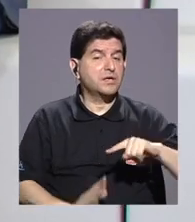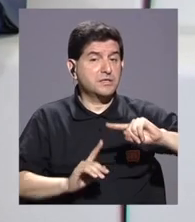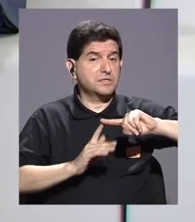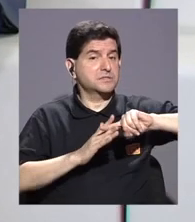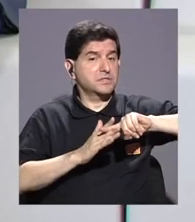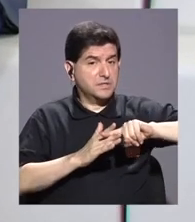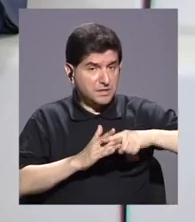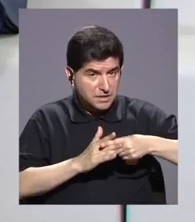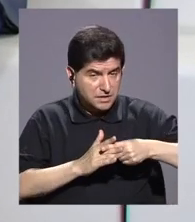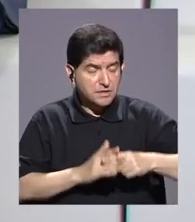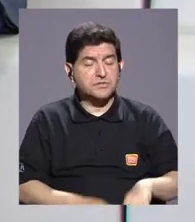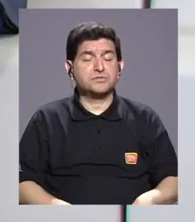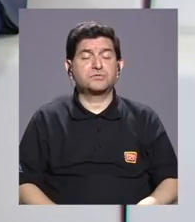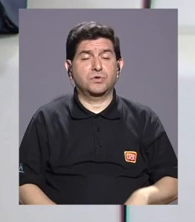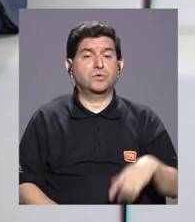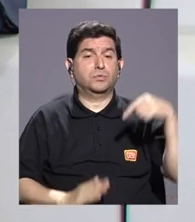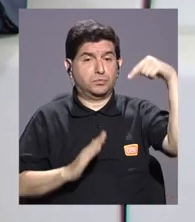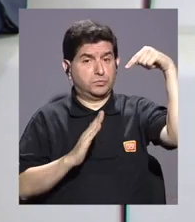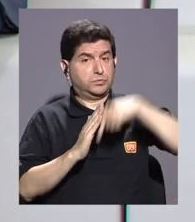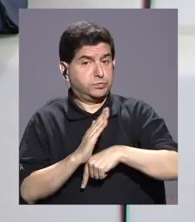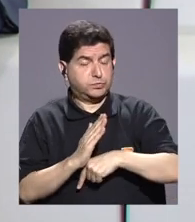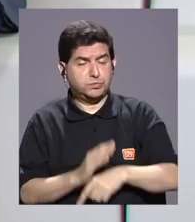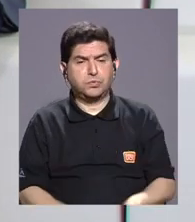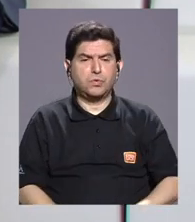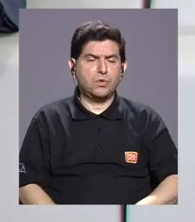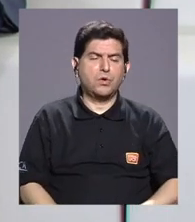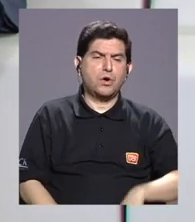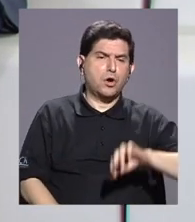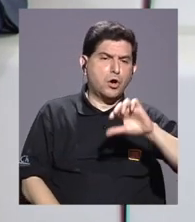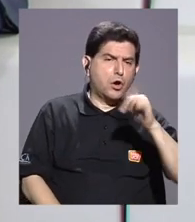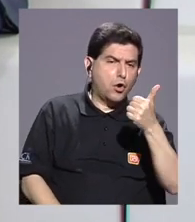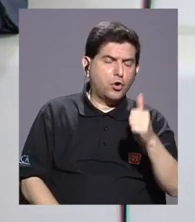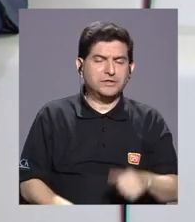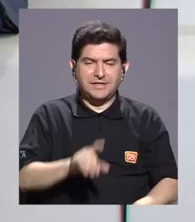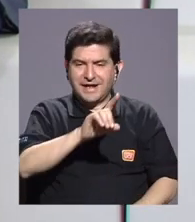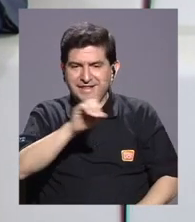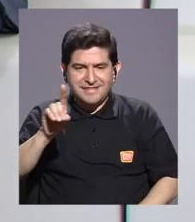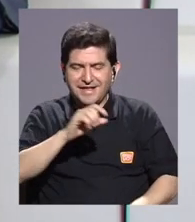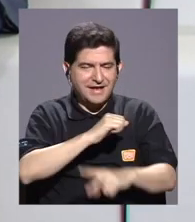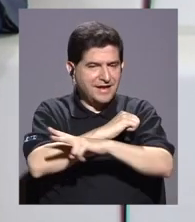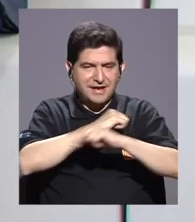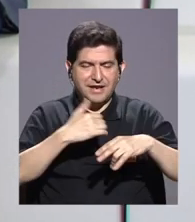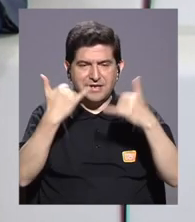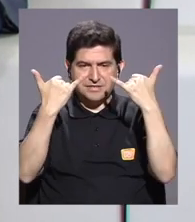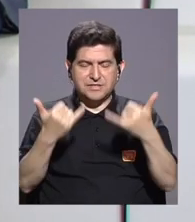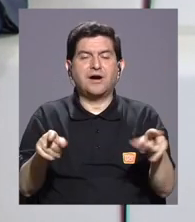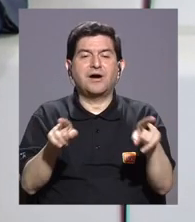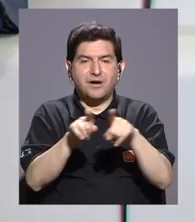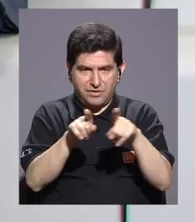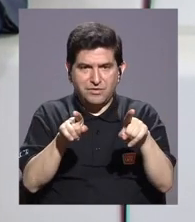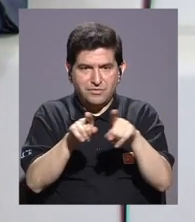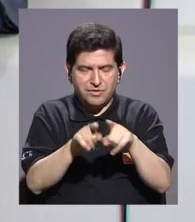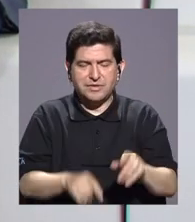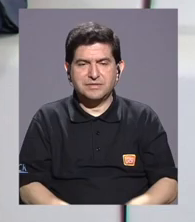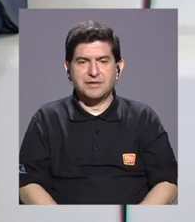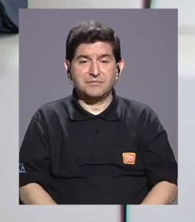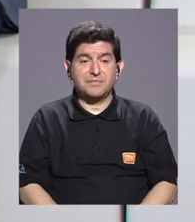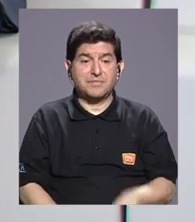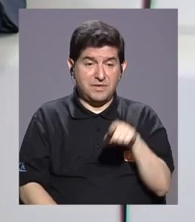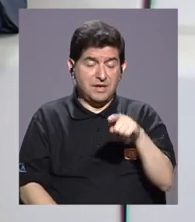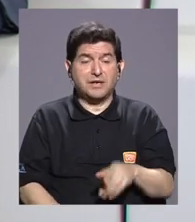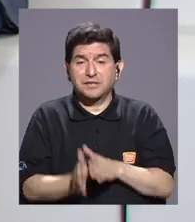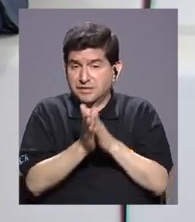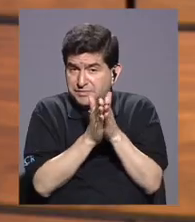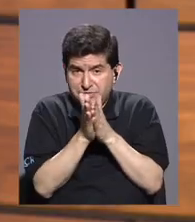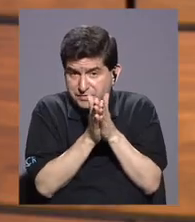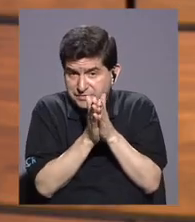usted cuando decía que esa otra derecha que no robaba se está metiendo la mano en el lugar